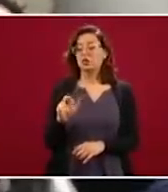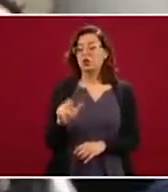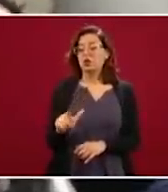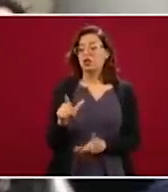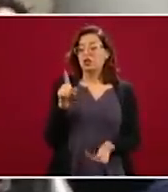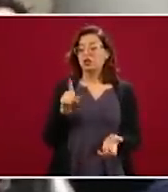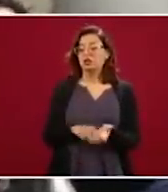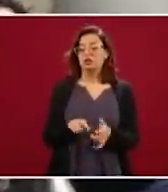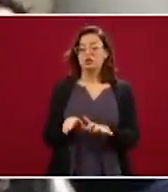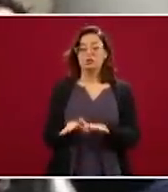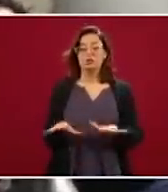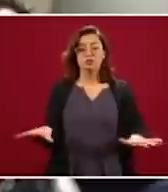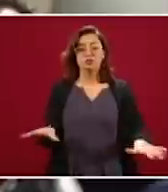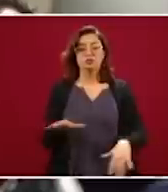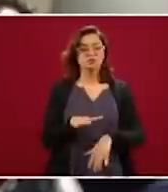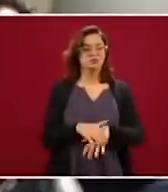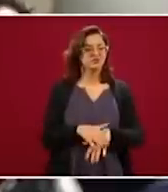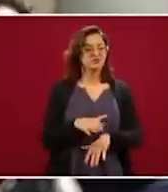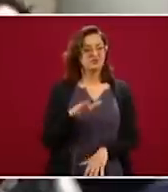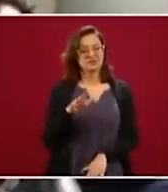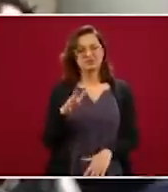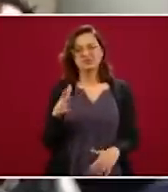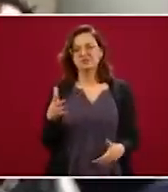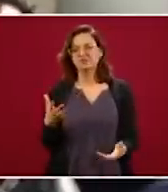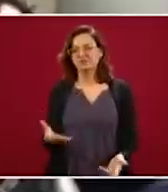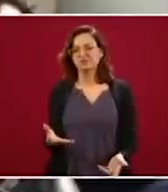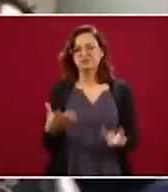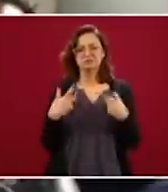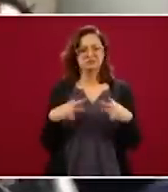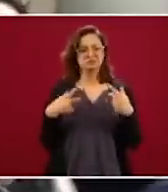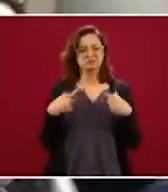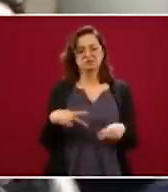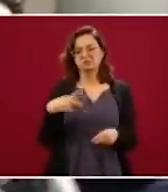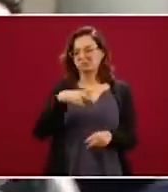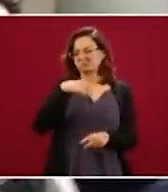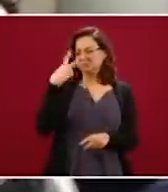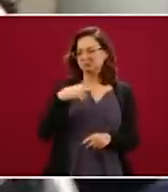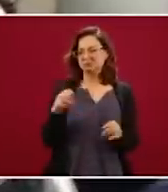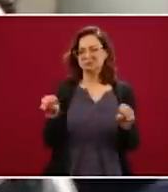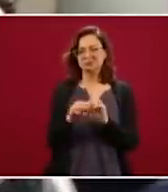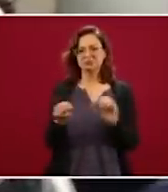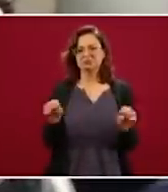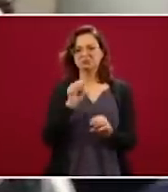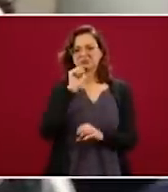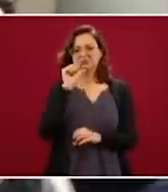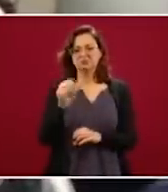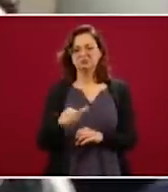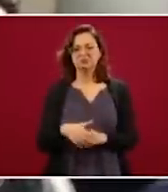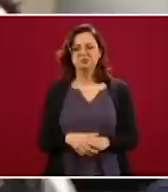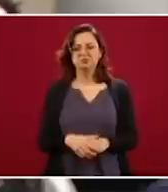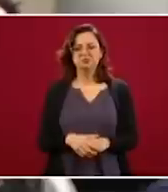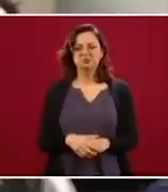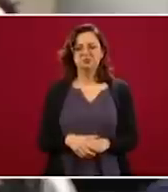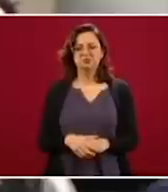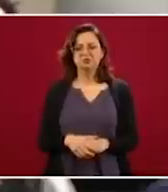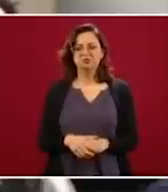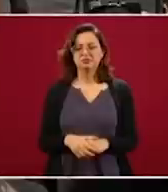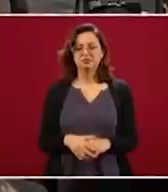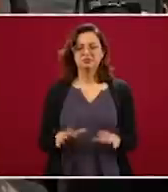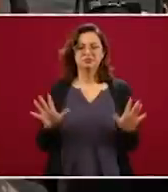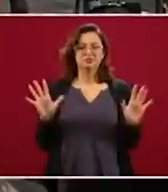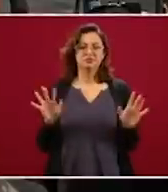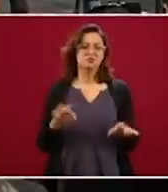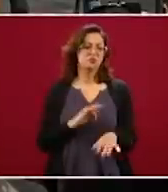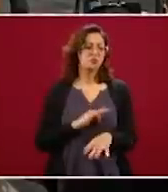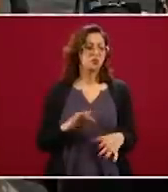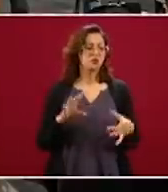playas hay mucha gente que no es nacional, no es mexicana. Y pues me puedo pasar